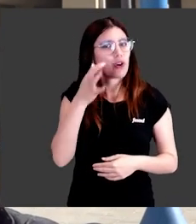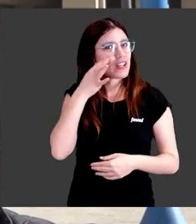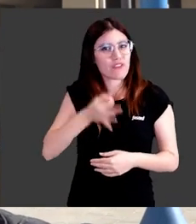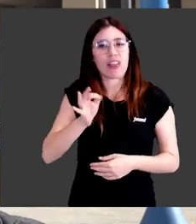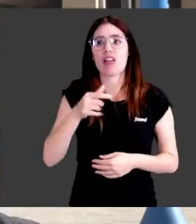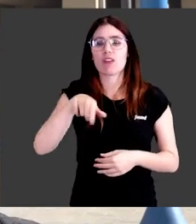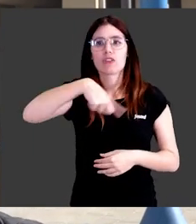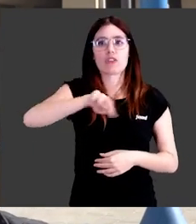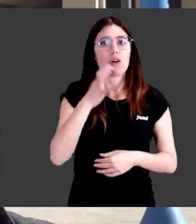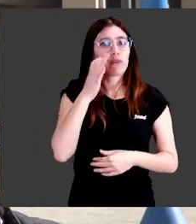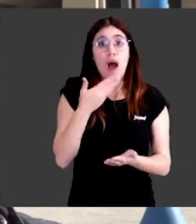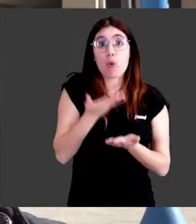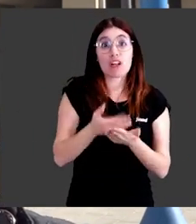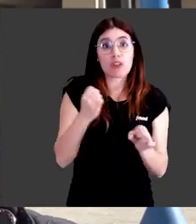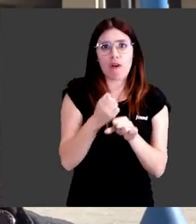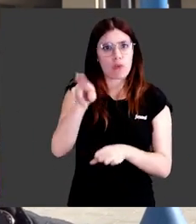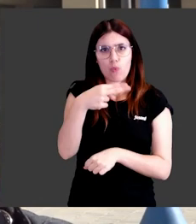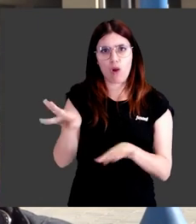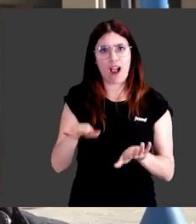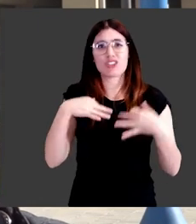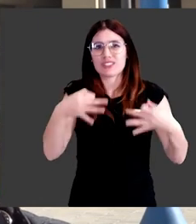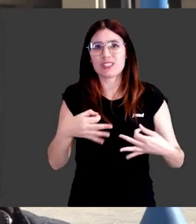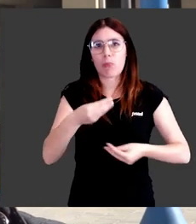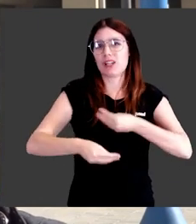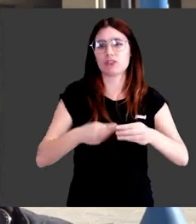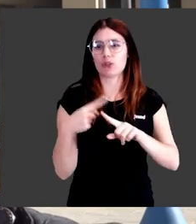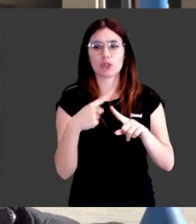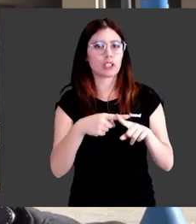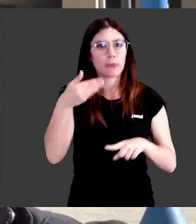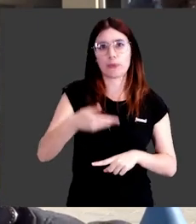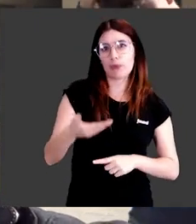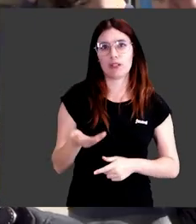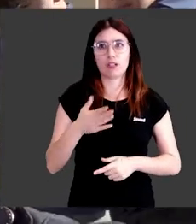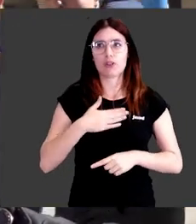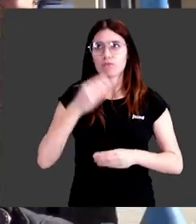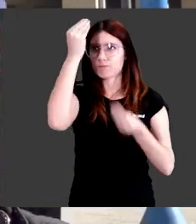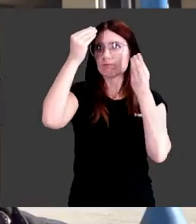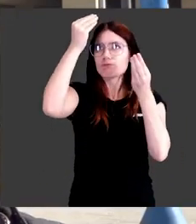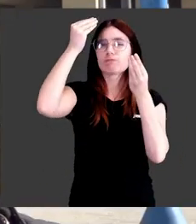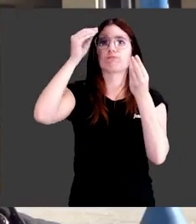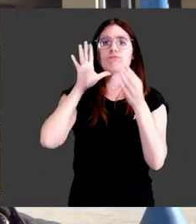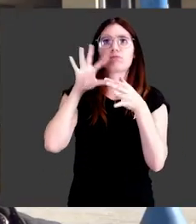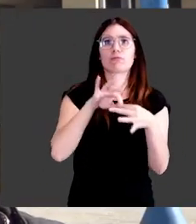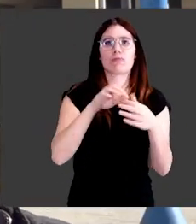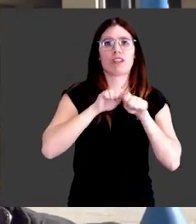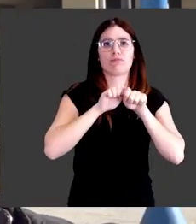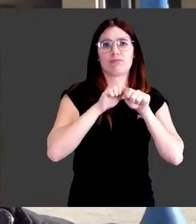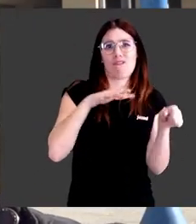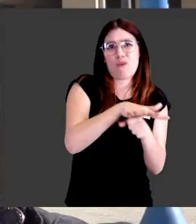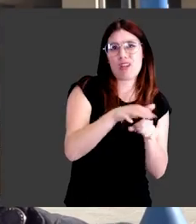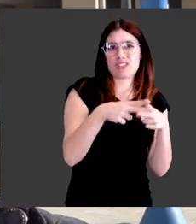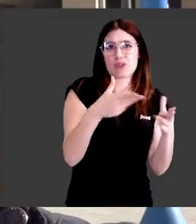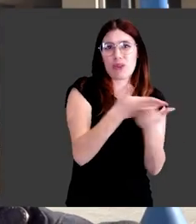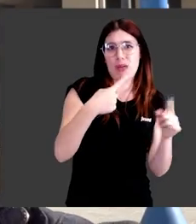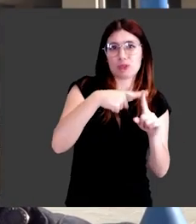los chicos y es verdad, o sea, yo nunca me he aburrido trabajando. Y siempre he hecho cosas que, bueno, los he hecho pensando en que sean buenas para la